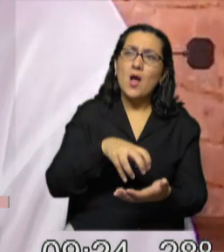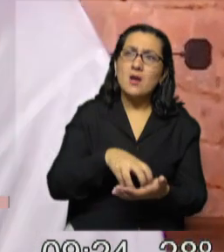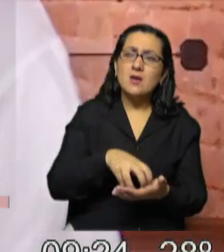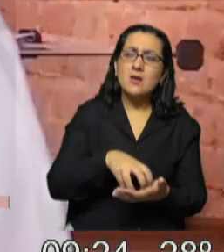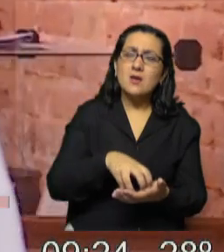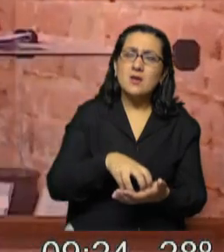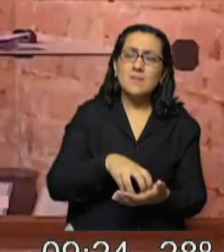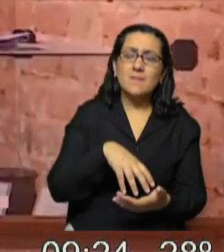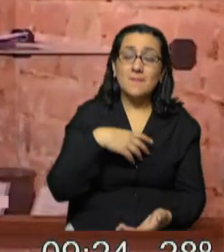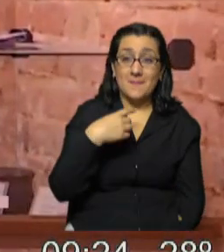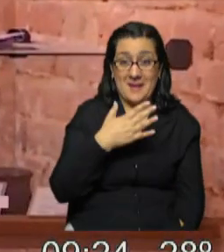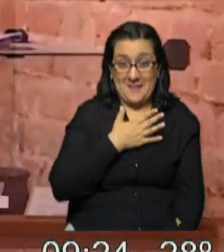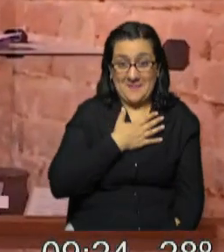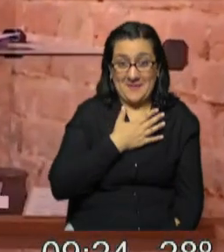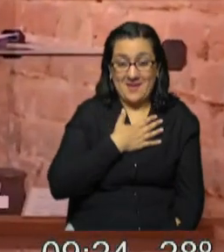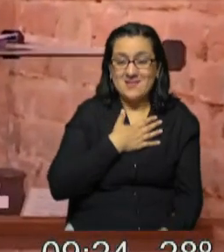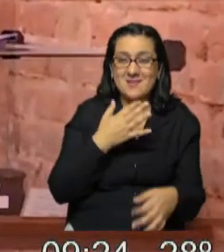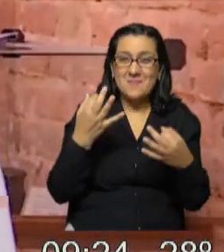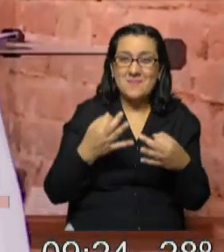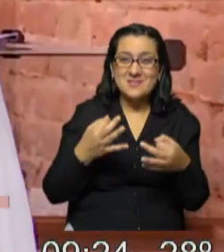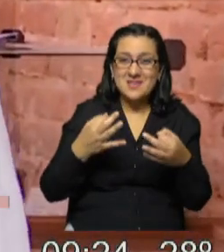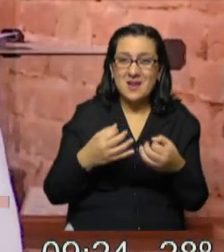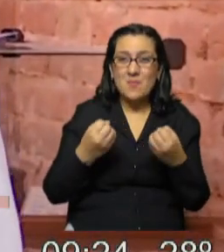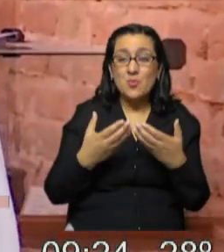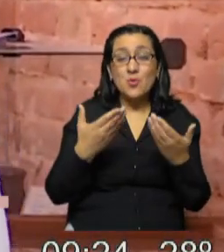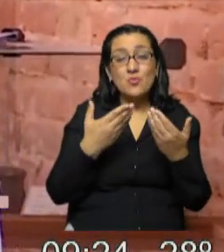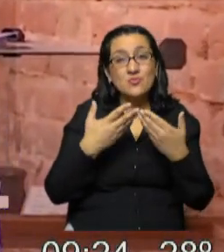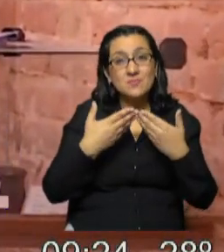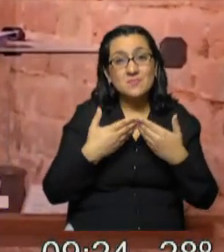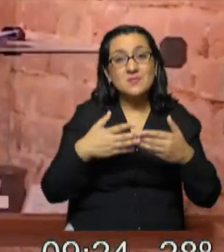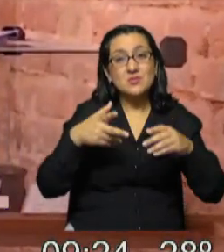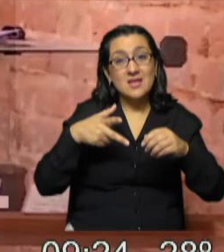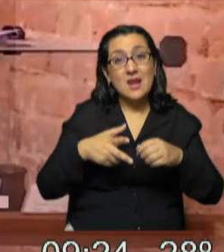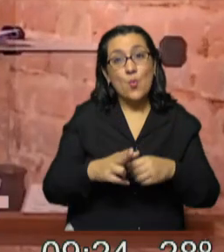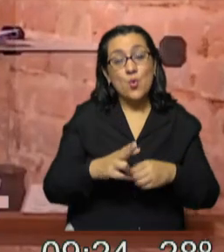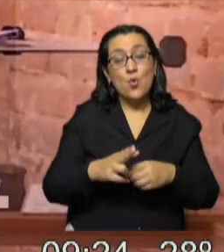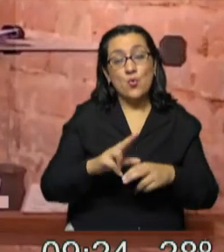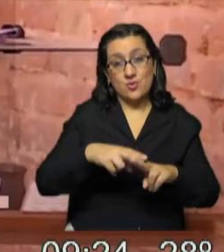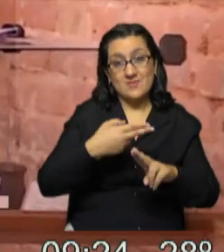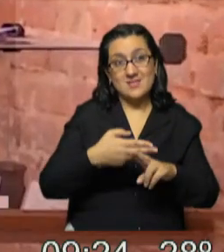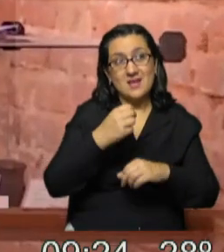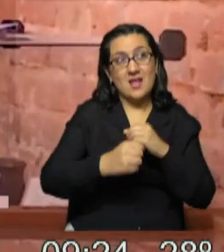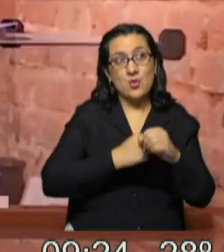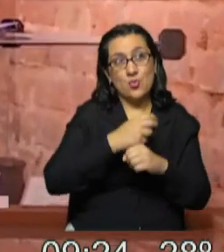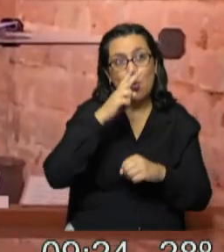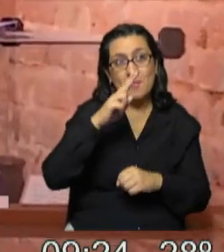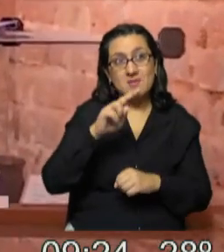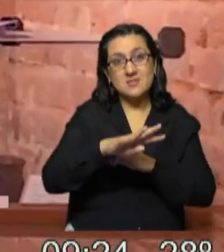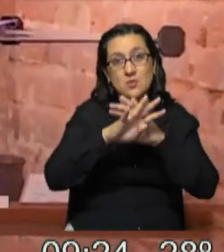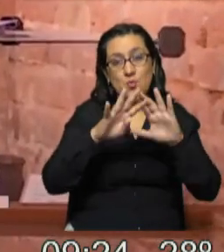muy, para mí es como muy especial, porque cuando se reinauguró de vuelta en el 2019, ¿no? No,